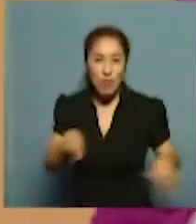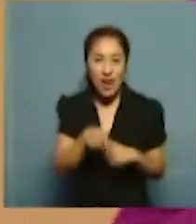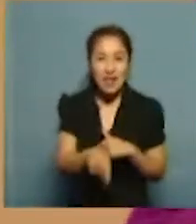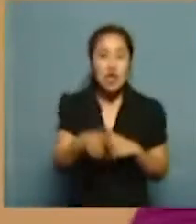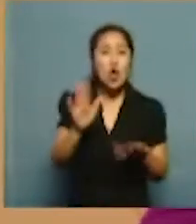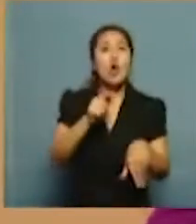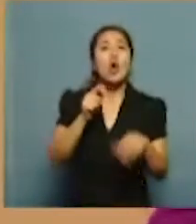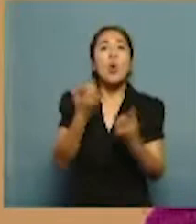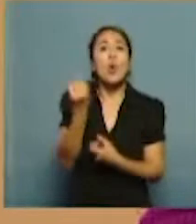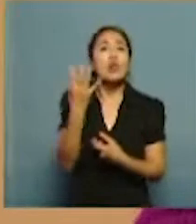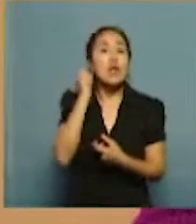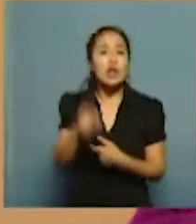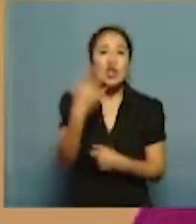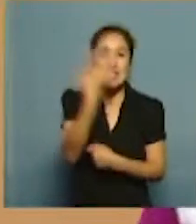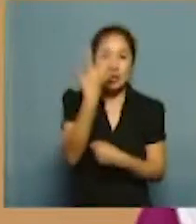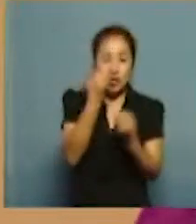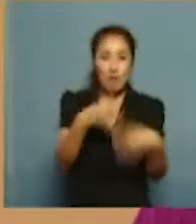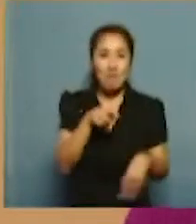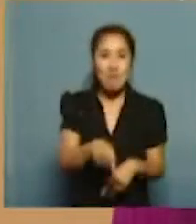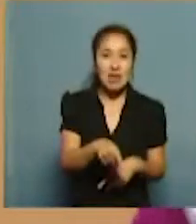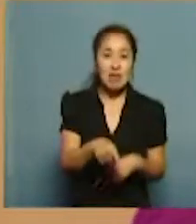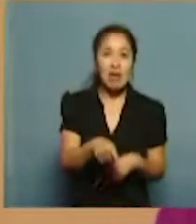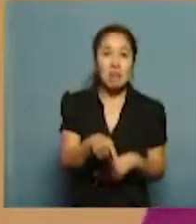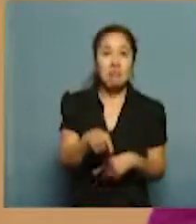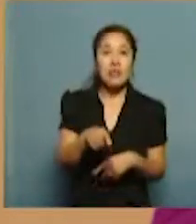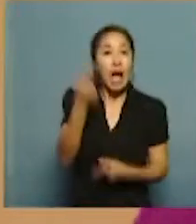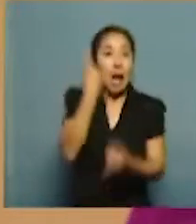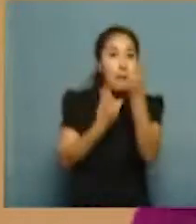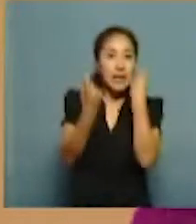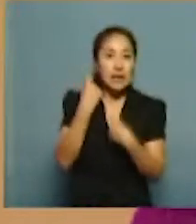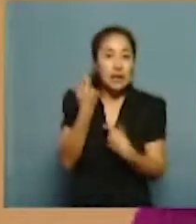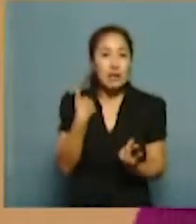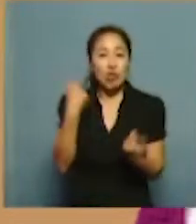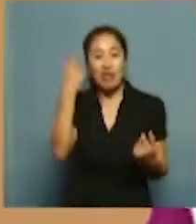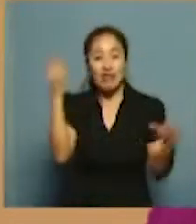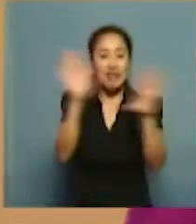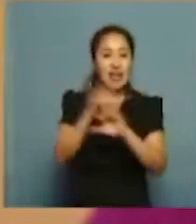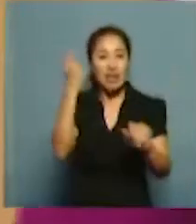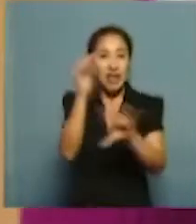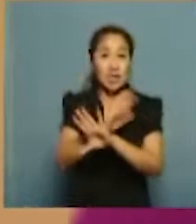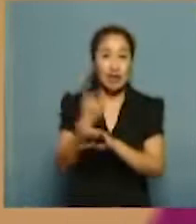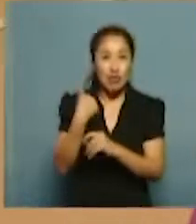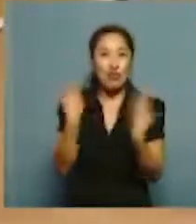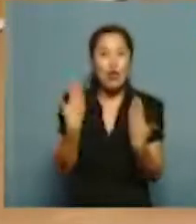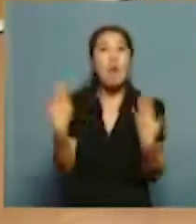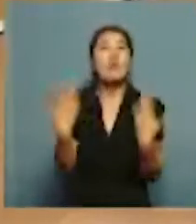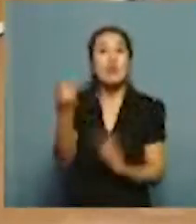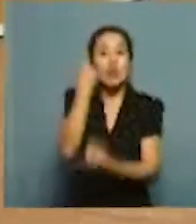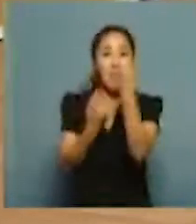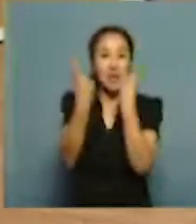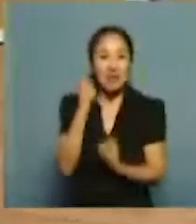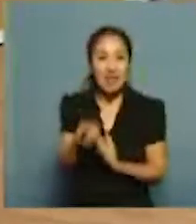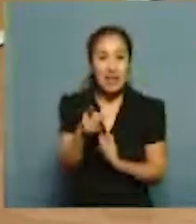desde que la ves desde los 5 años entonces aprendimos de nuestros propios errores digamos que entrábamos con el